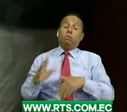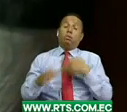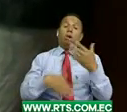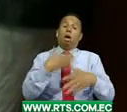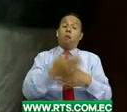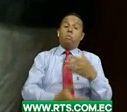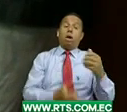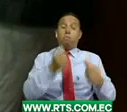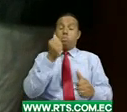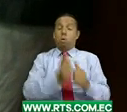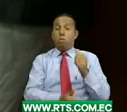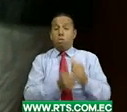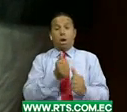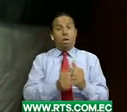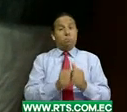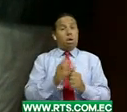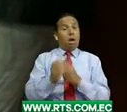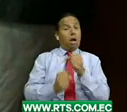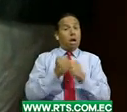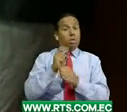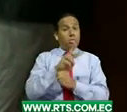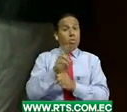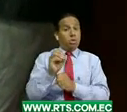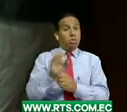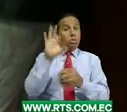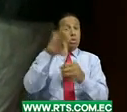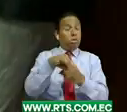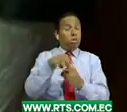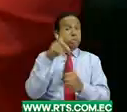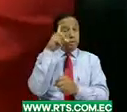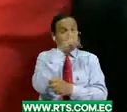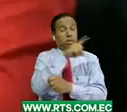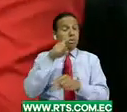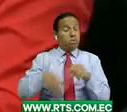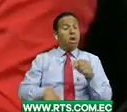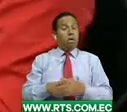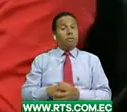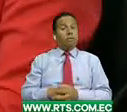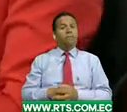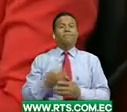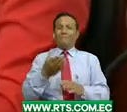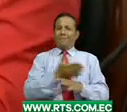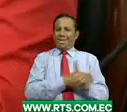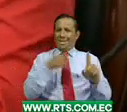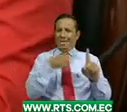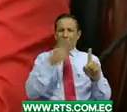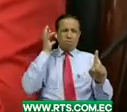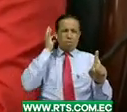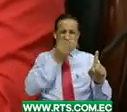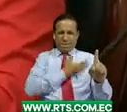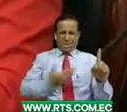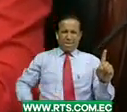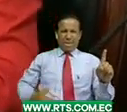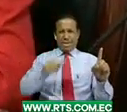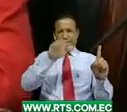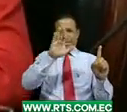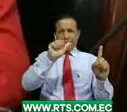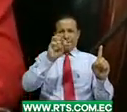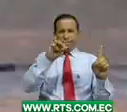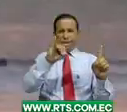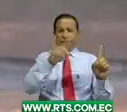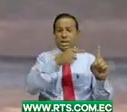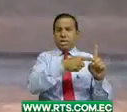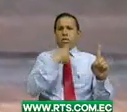La presidenta del CNE, Diana Tamaind, ya había denunciado el pasado jueves que desde el Ministerio de Finanzas estaría afectando al Consejo Nacional